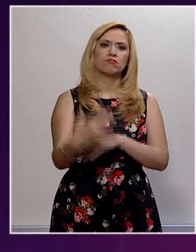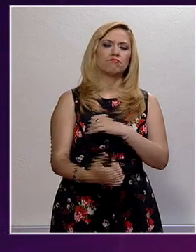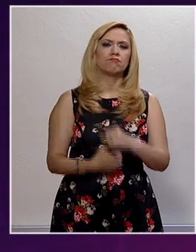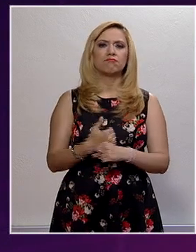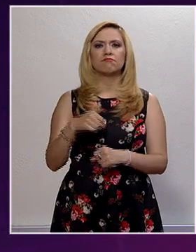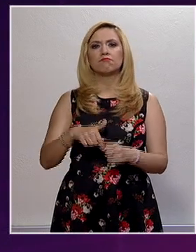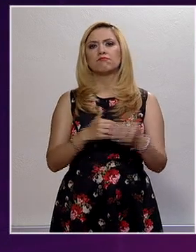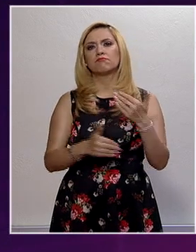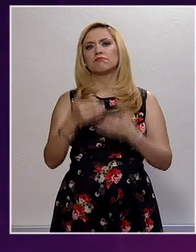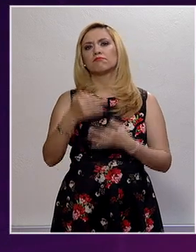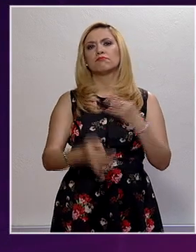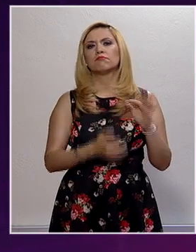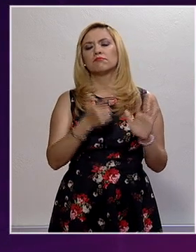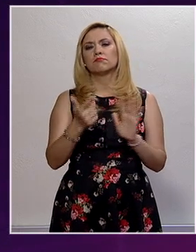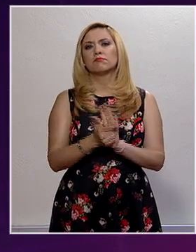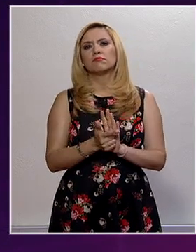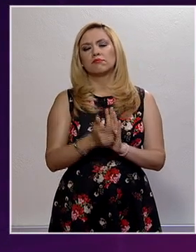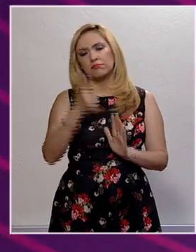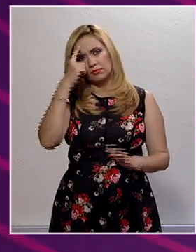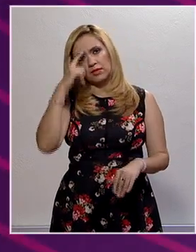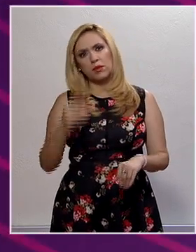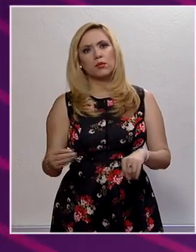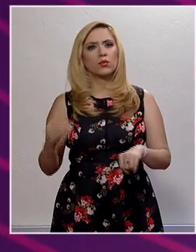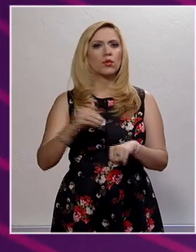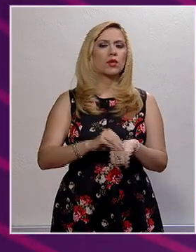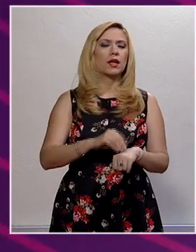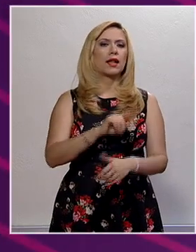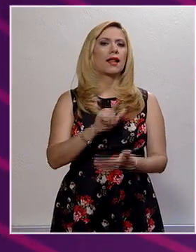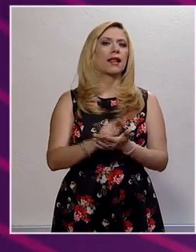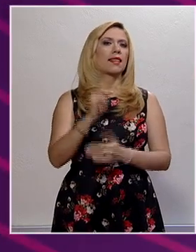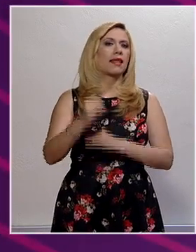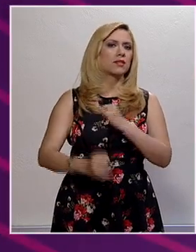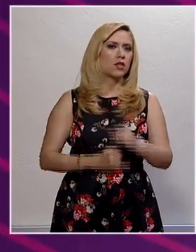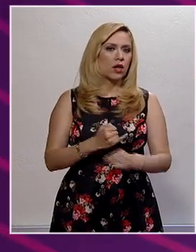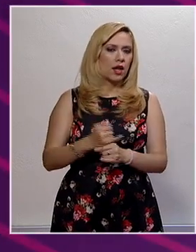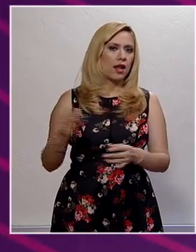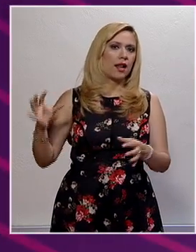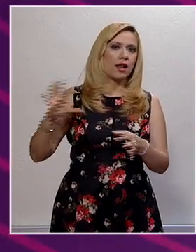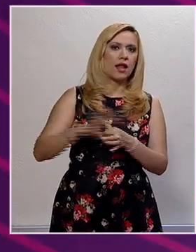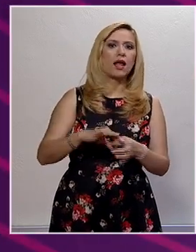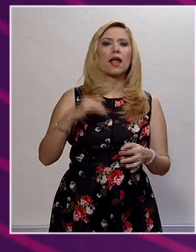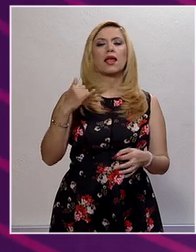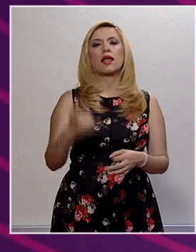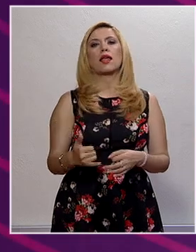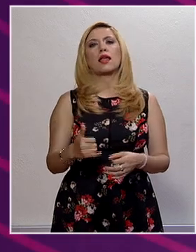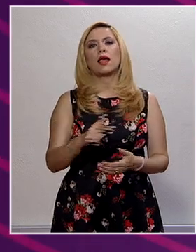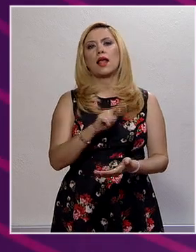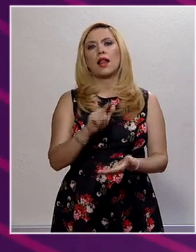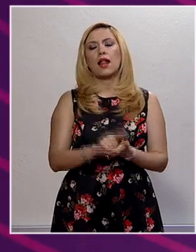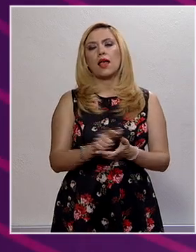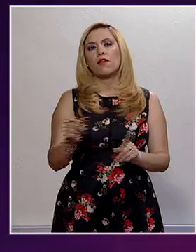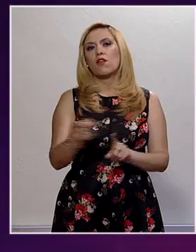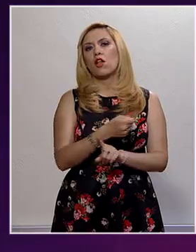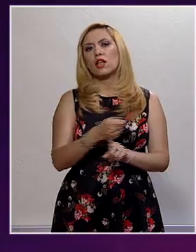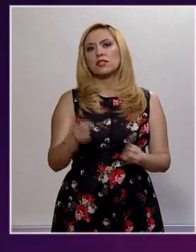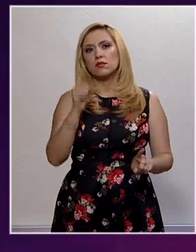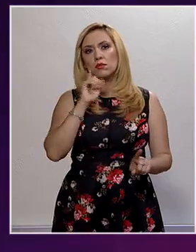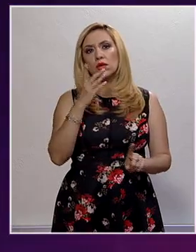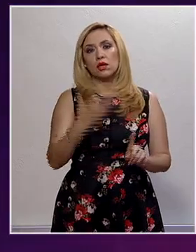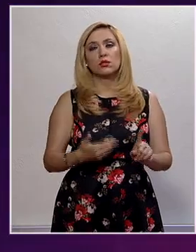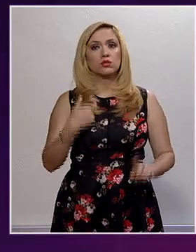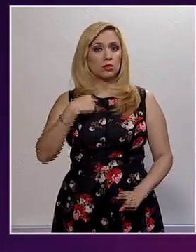la Suprema Corte sobre la incorporación de estándares internacionales en general y en particular sobre los estándares en violencia de género? Me parece